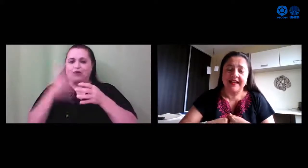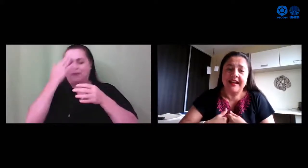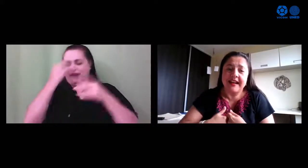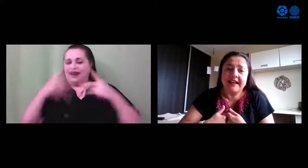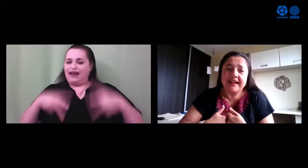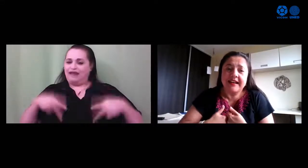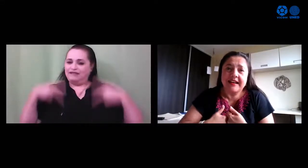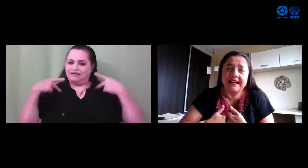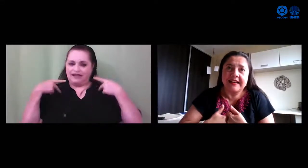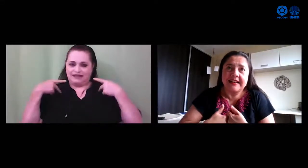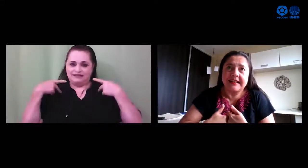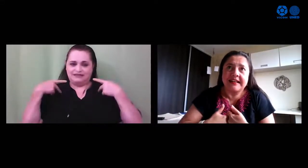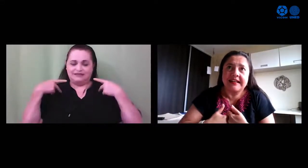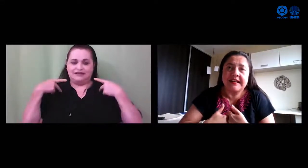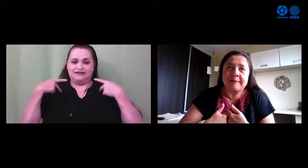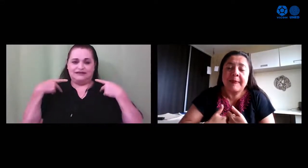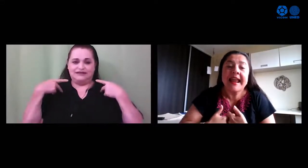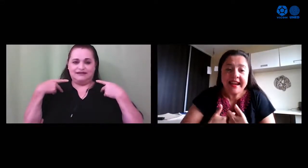vivencia